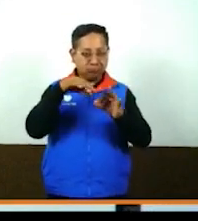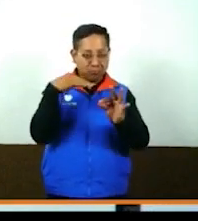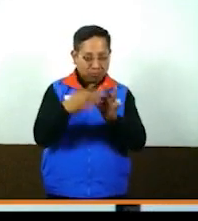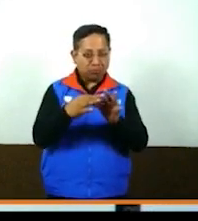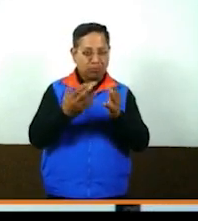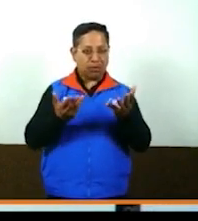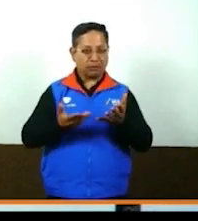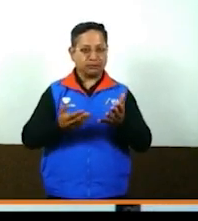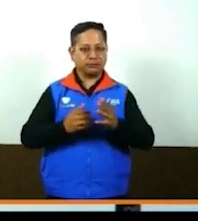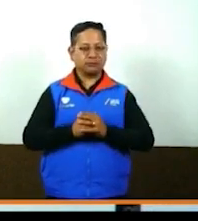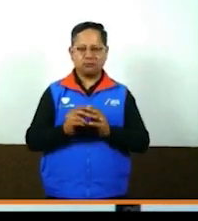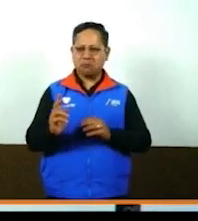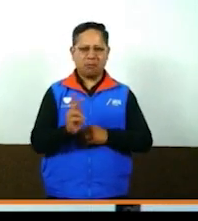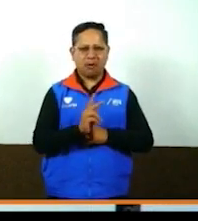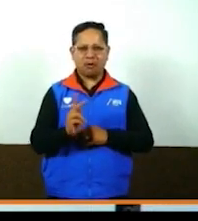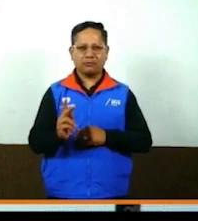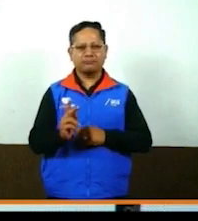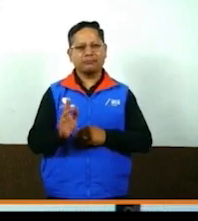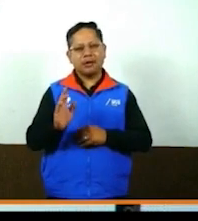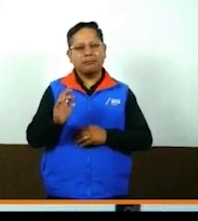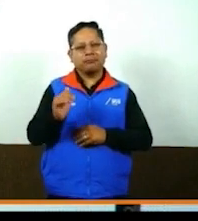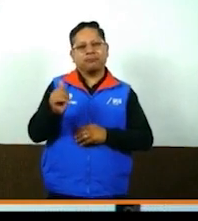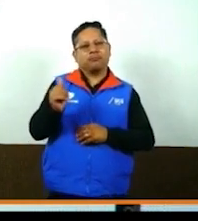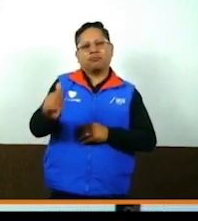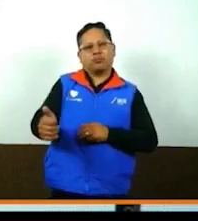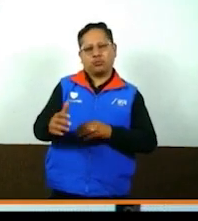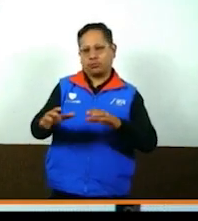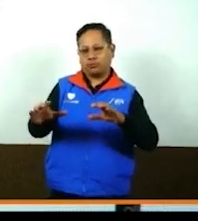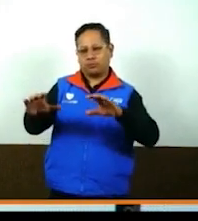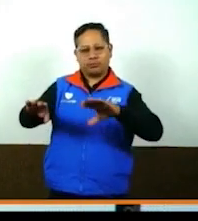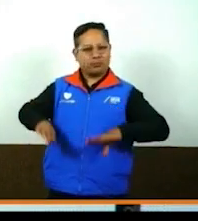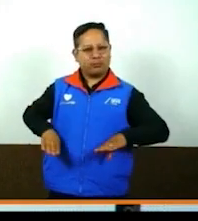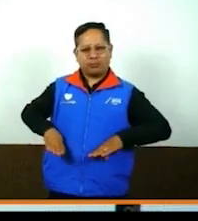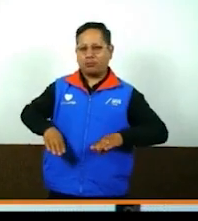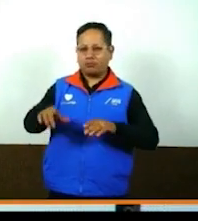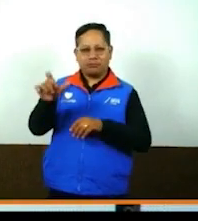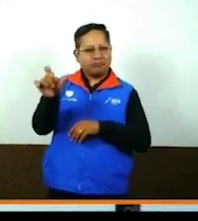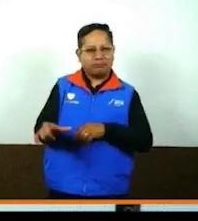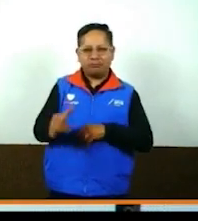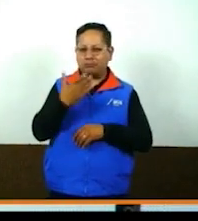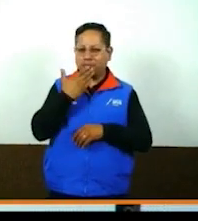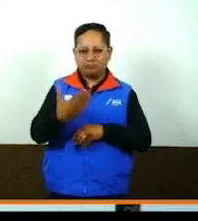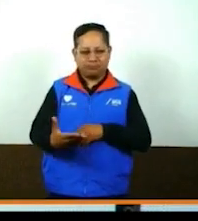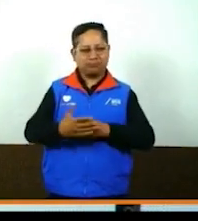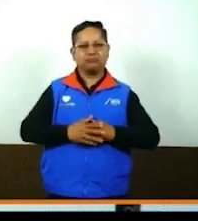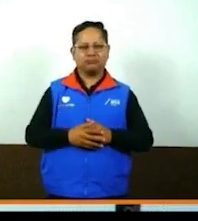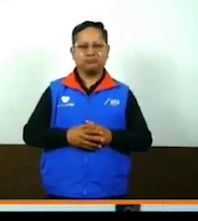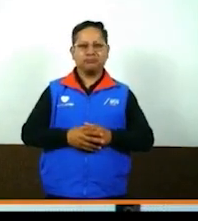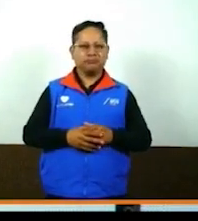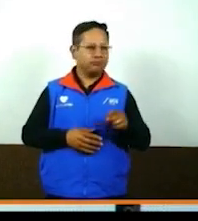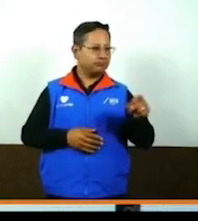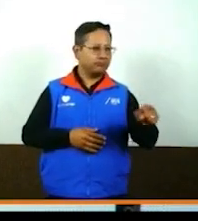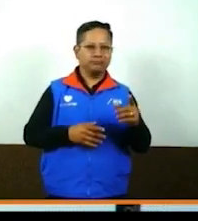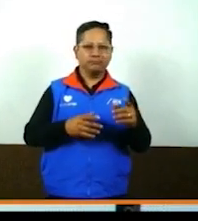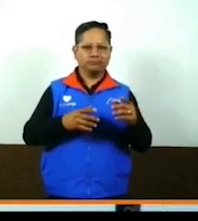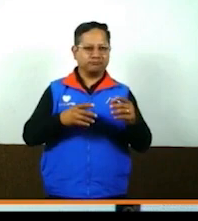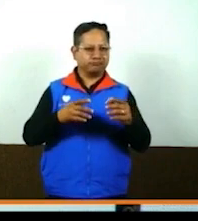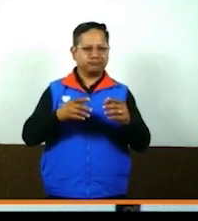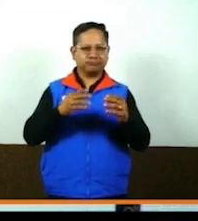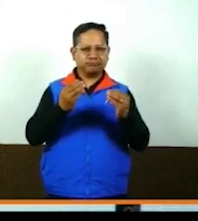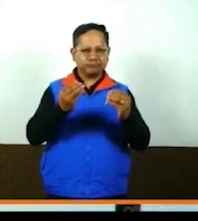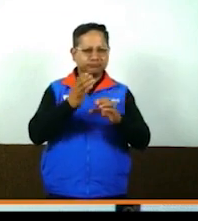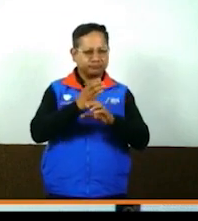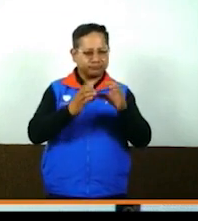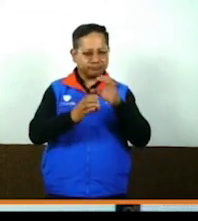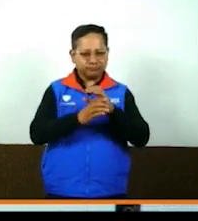menos similares, claro, a sus niveles. Hay una enorme cantidad de situaciones que hay que resolver